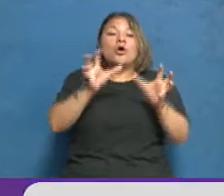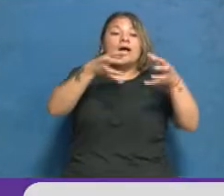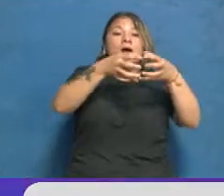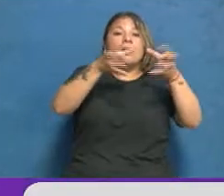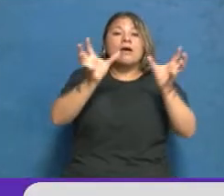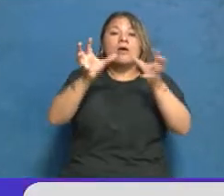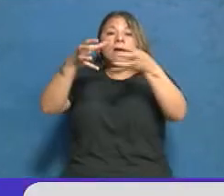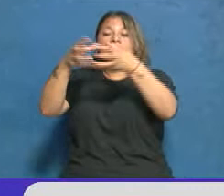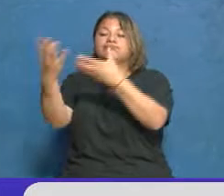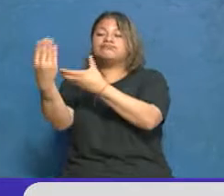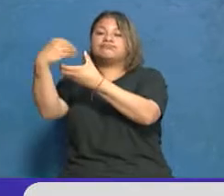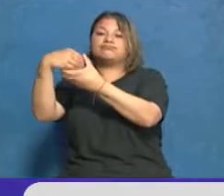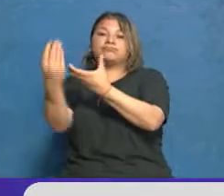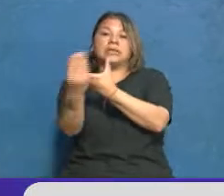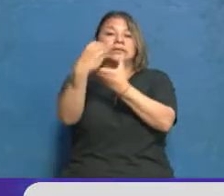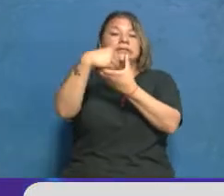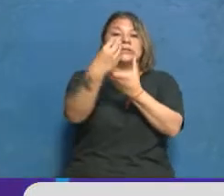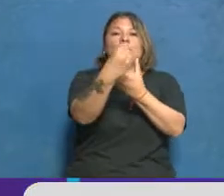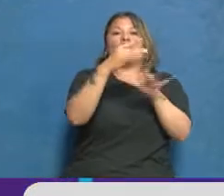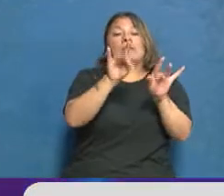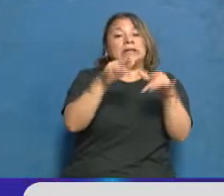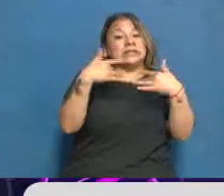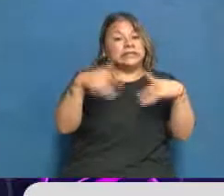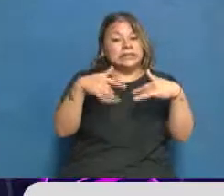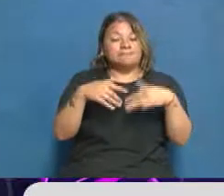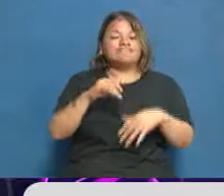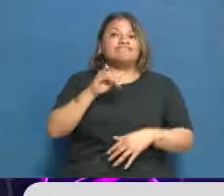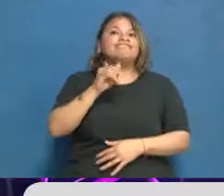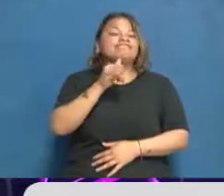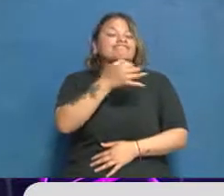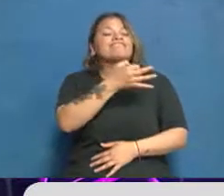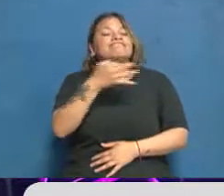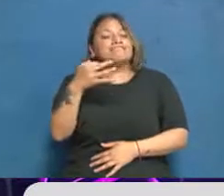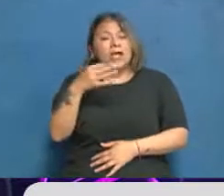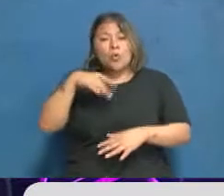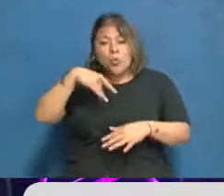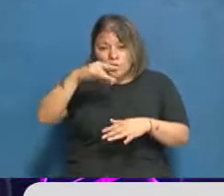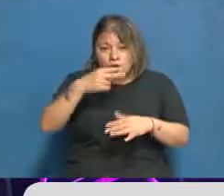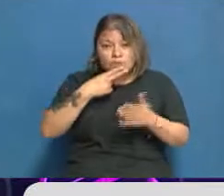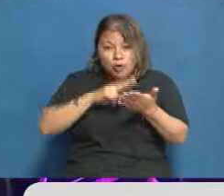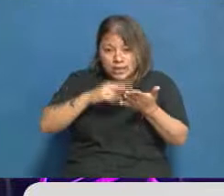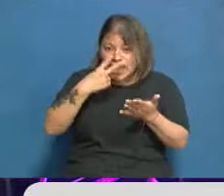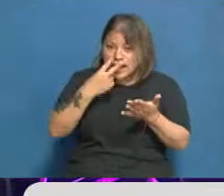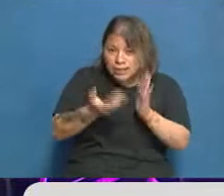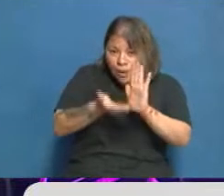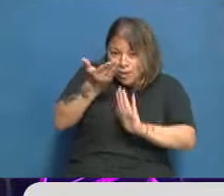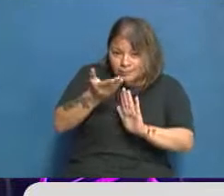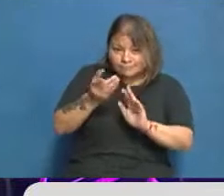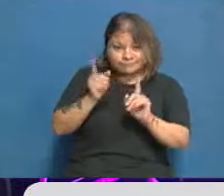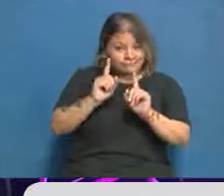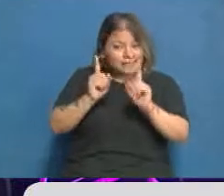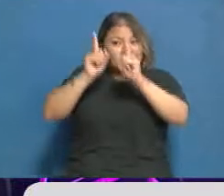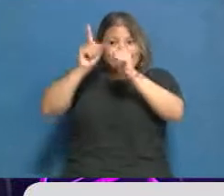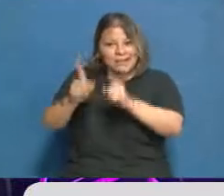complejidad que eso acarreaba, Dani. Ya lo creo, Seba. Bueno, y no es lo único que va a aumentar. Vamos a hablar también del transporte